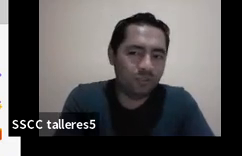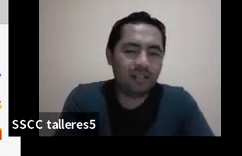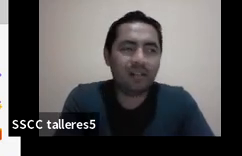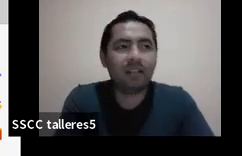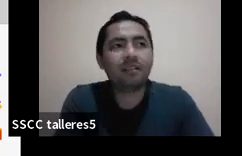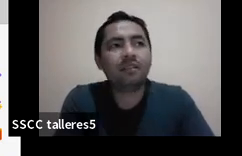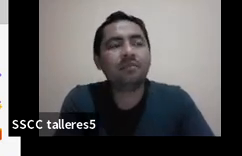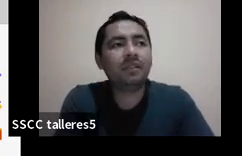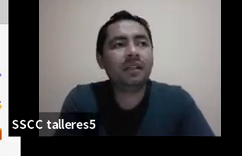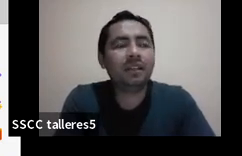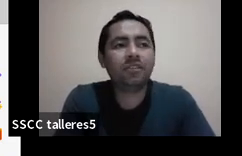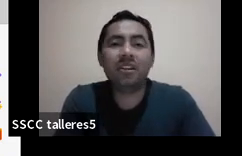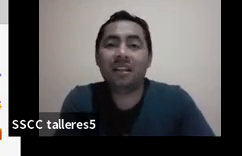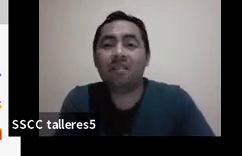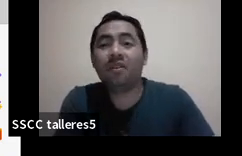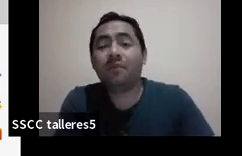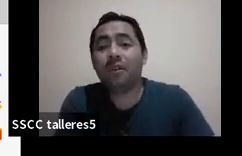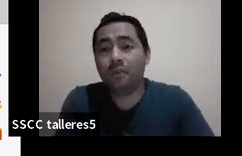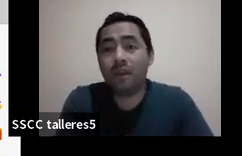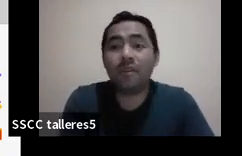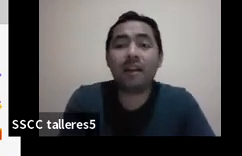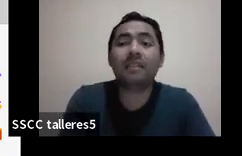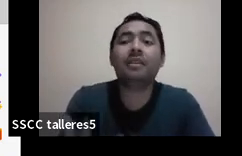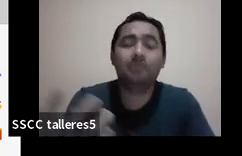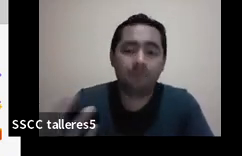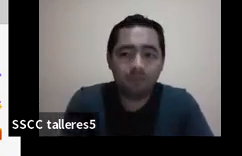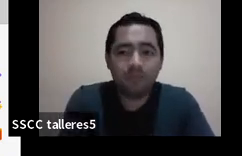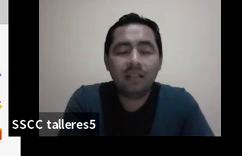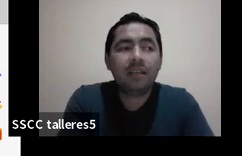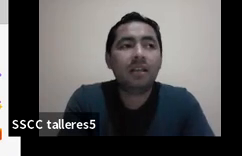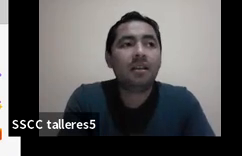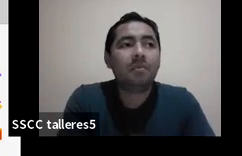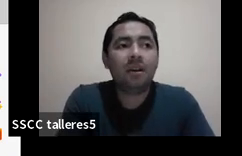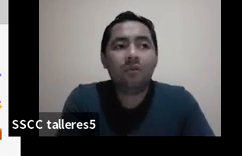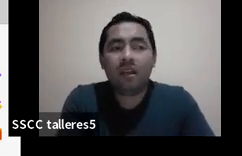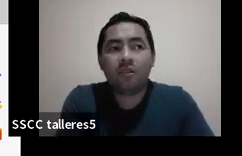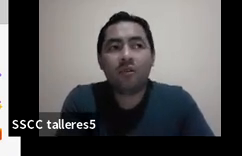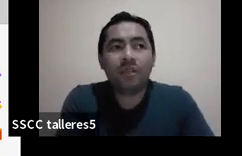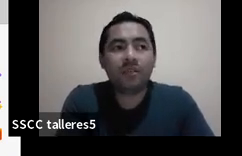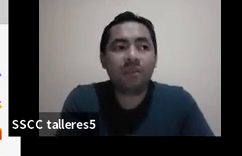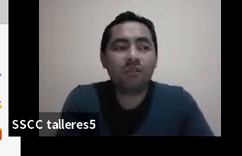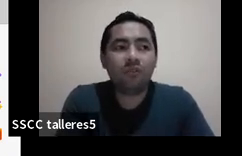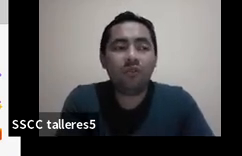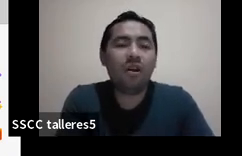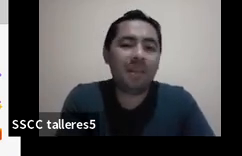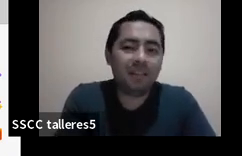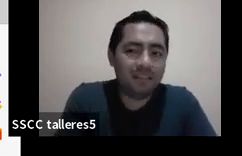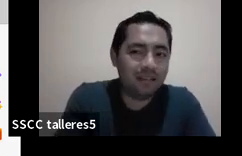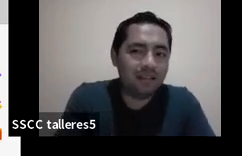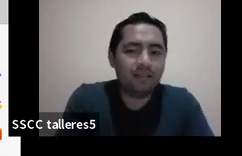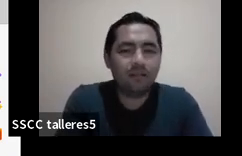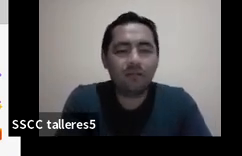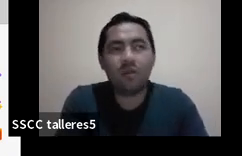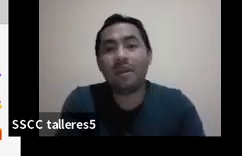No es muy útil en realidad, ¿no? El diccionario de inglés como que, bueno, puede ayudarte, ¿no? Para algunas cosas, pero no